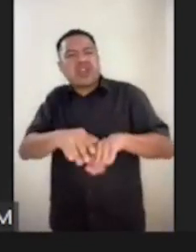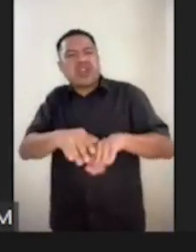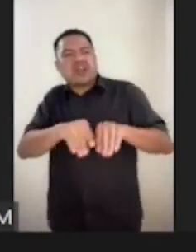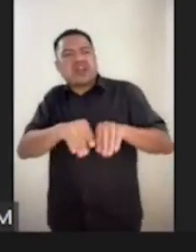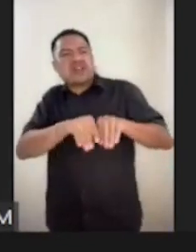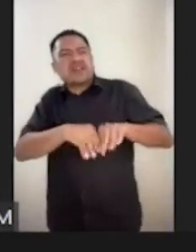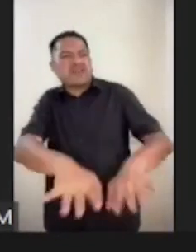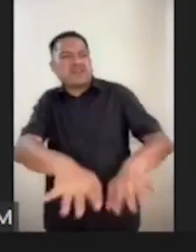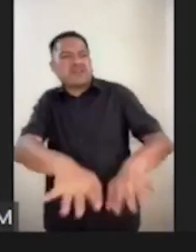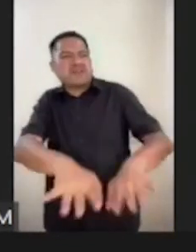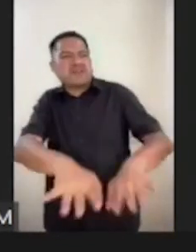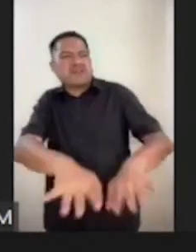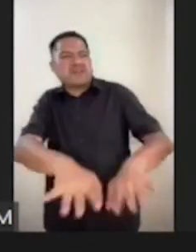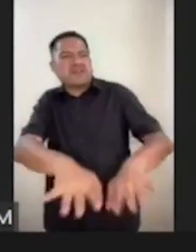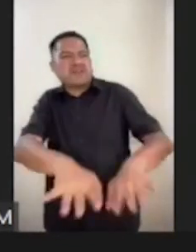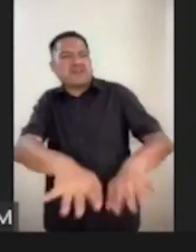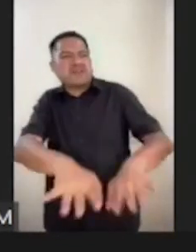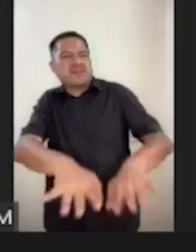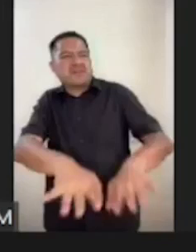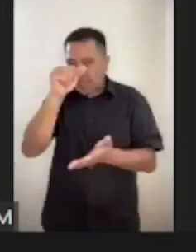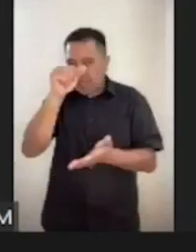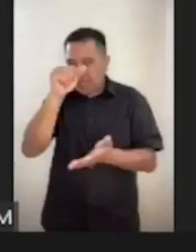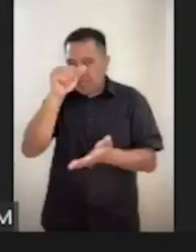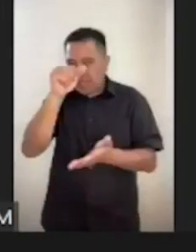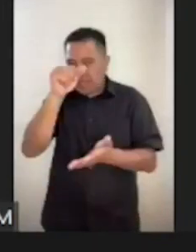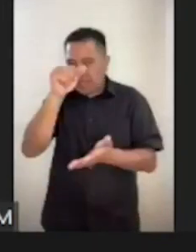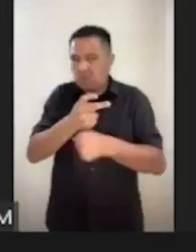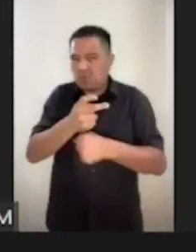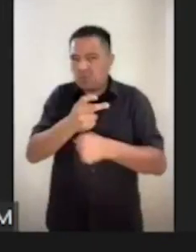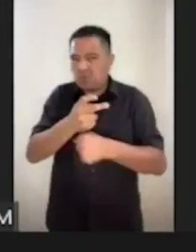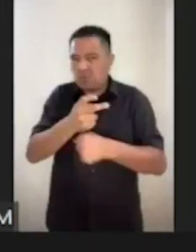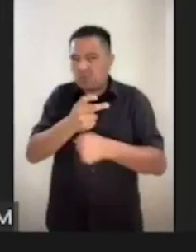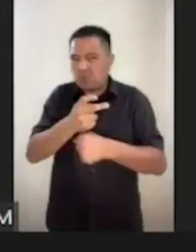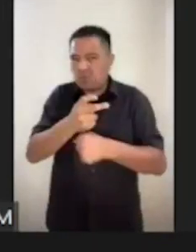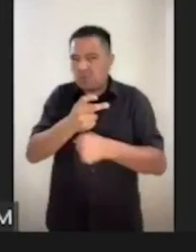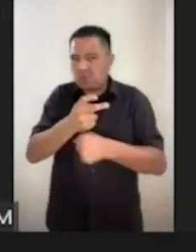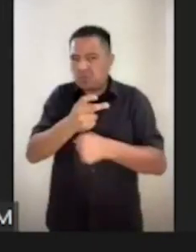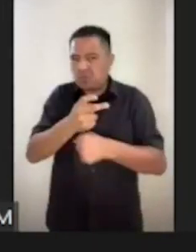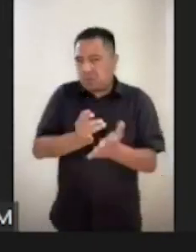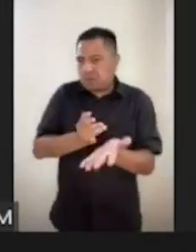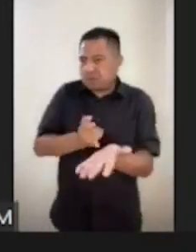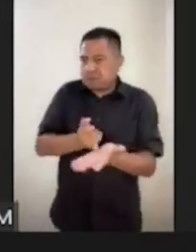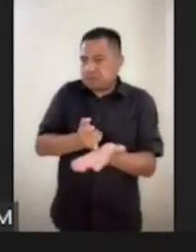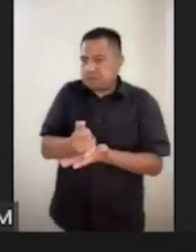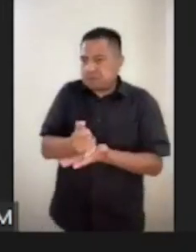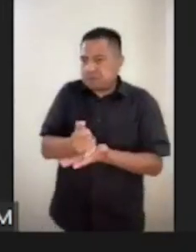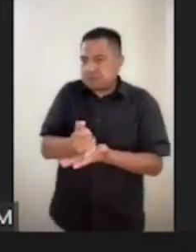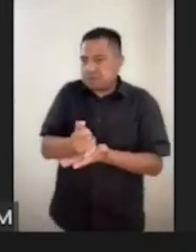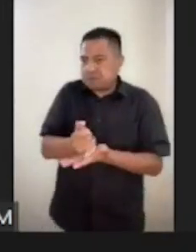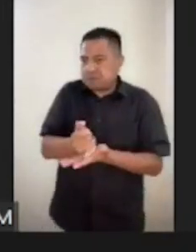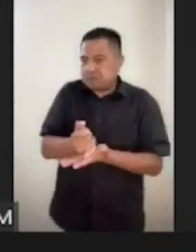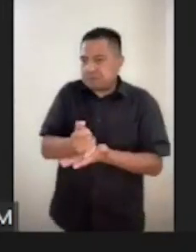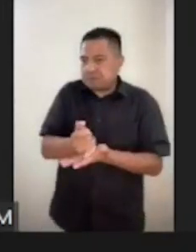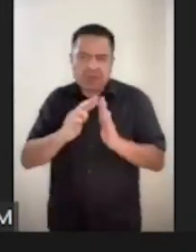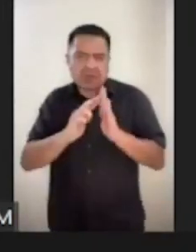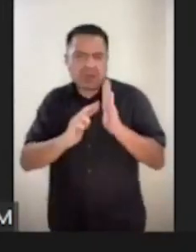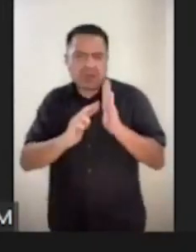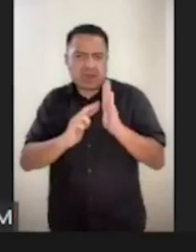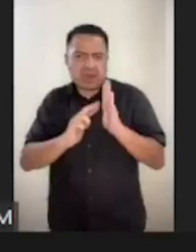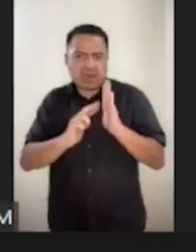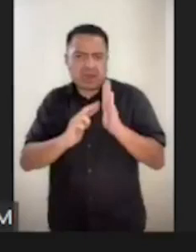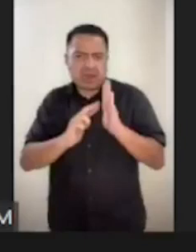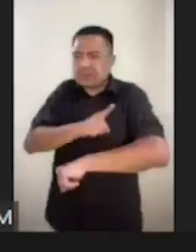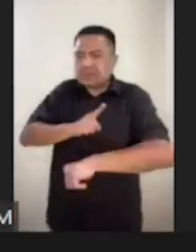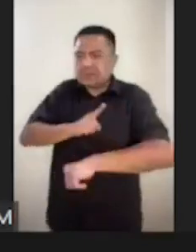que estableció, cualificó en su punto segundo. Dicha determinación se apartó de las reglas procedimentales